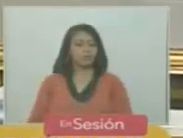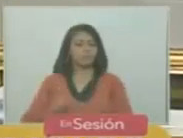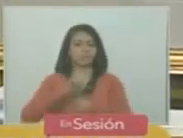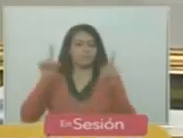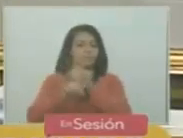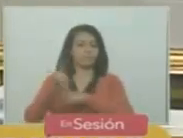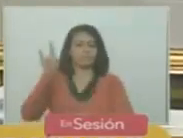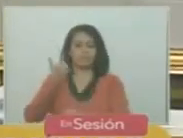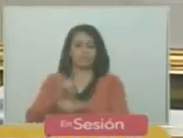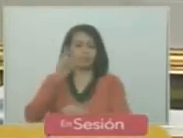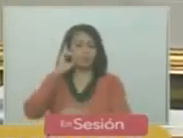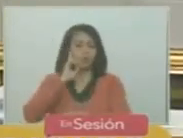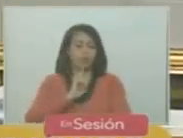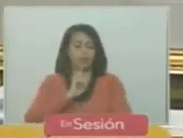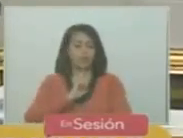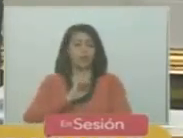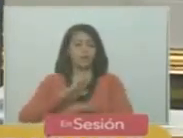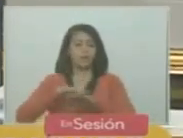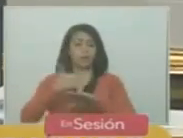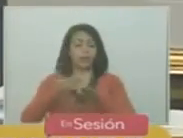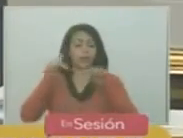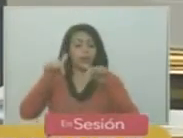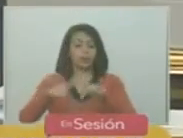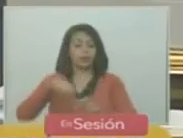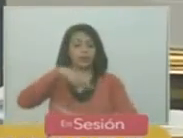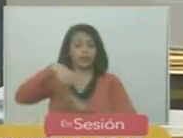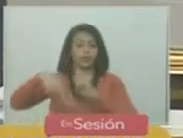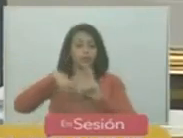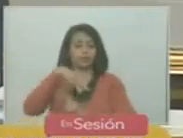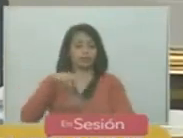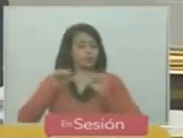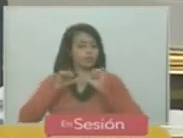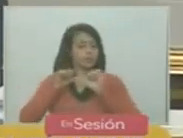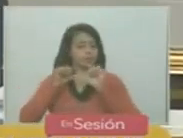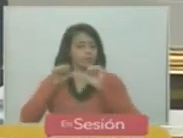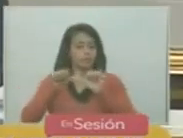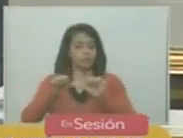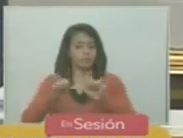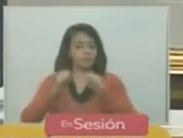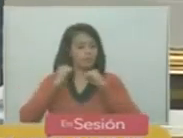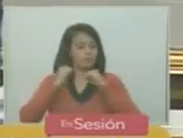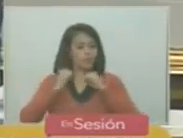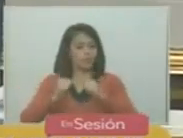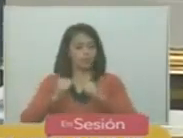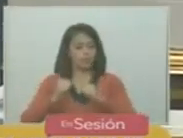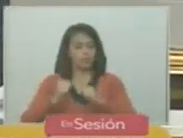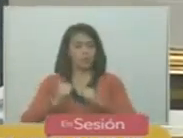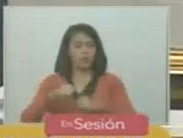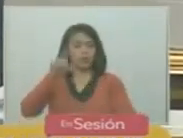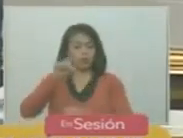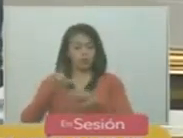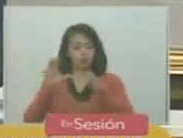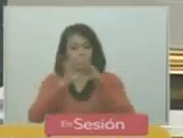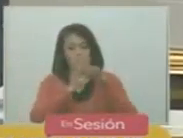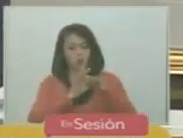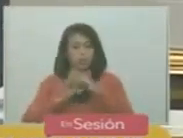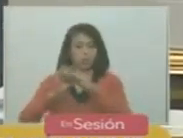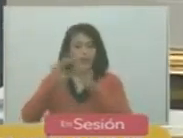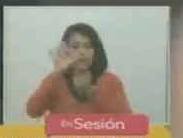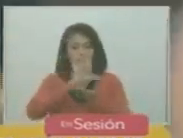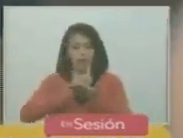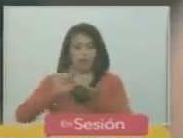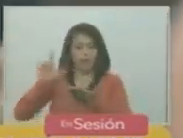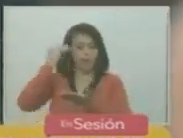Exorcizamos la traición a Simón Bolívar, porque esta es una revolución que se ha mantenido firme, unida, leal